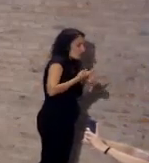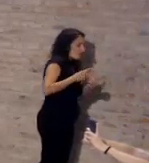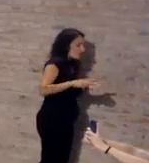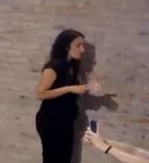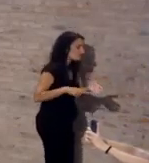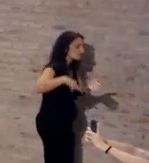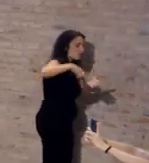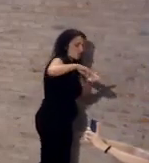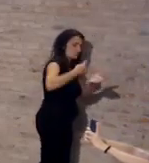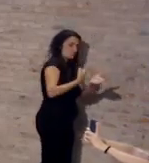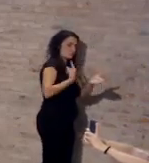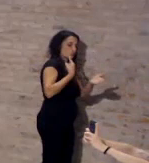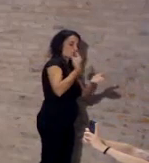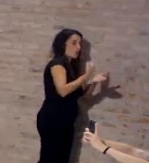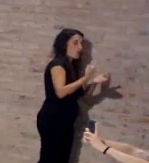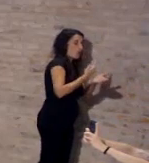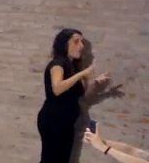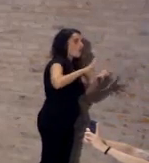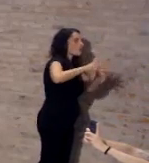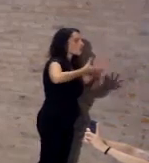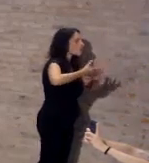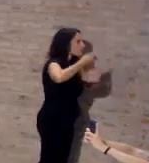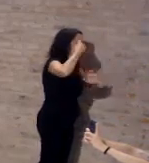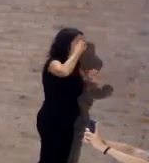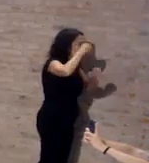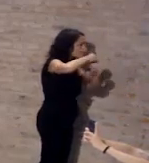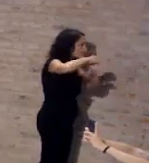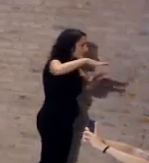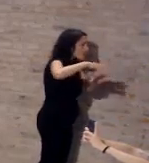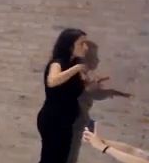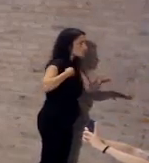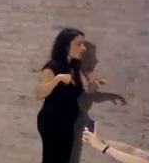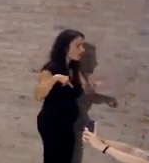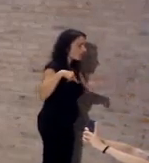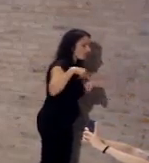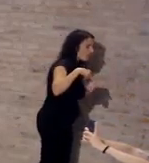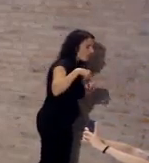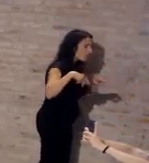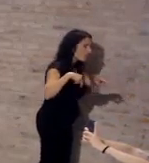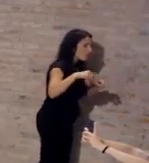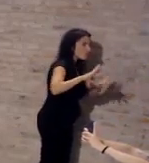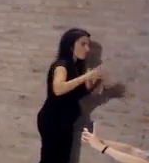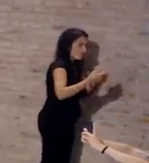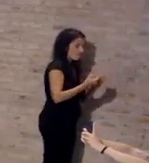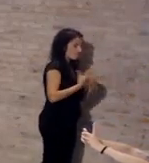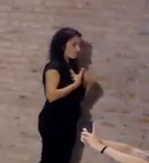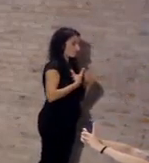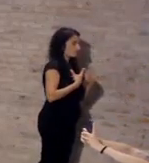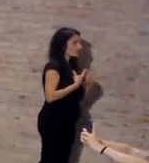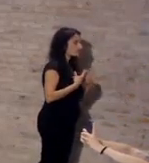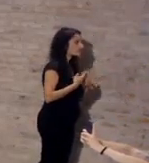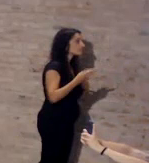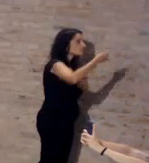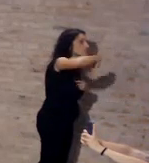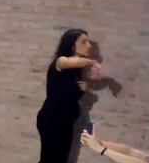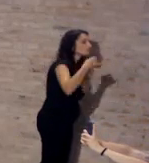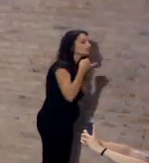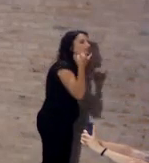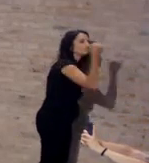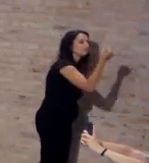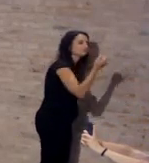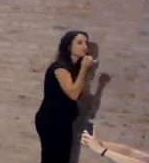no me levante por mí misma o fuera de lugar porque no pueda dar más que un paso a mi ritmo les haré